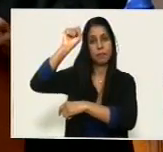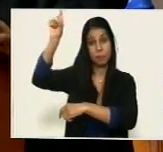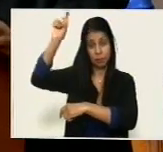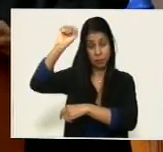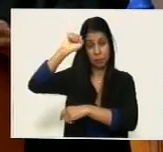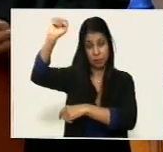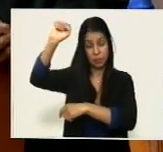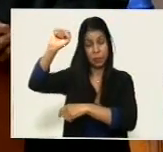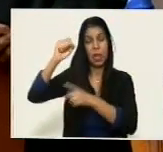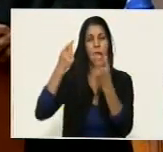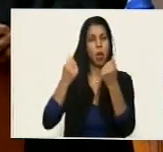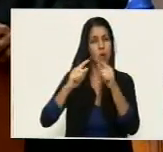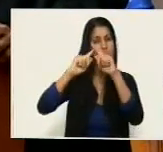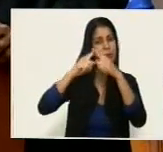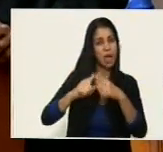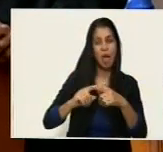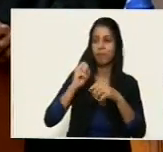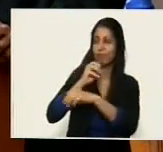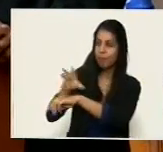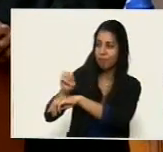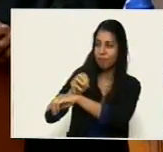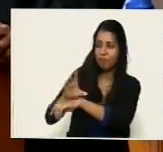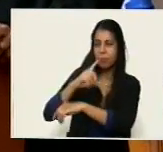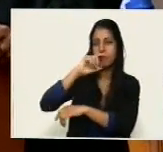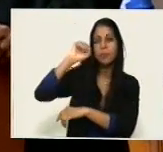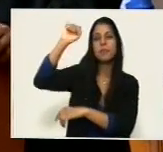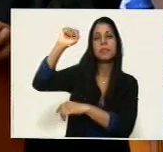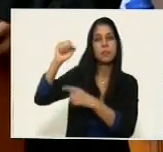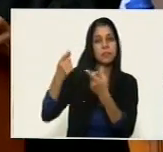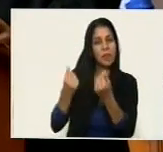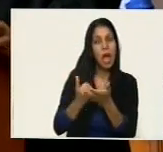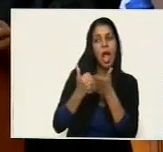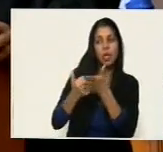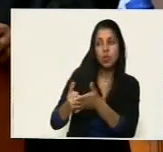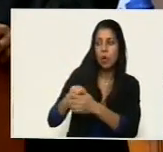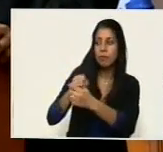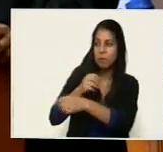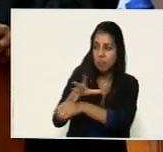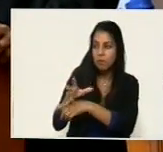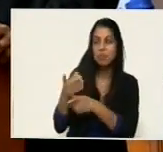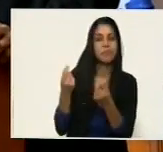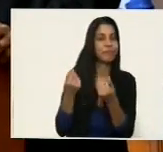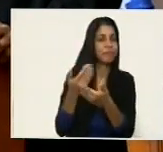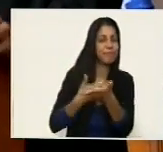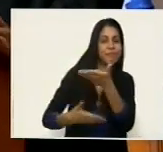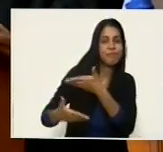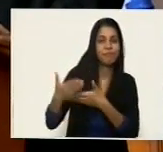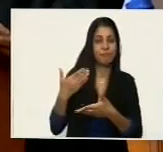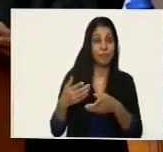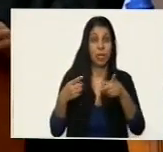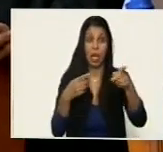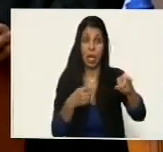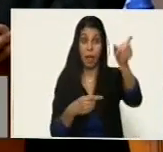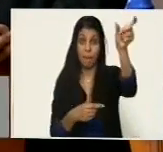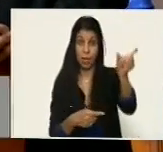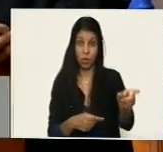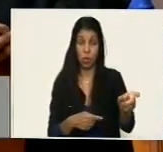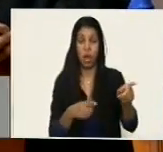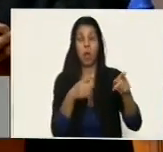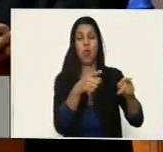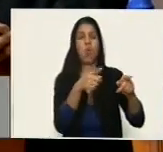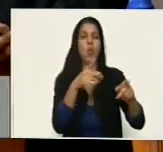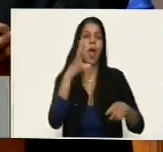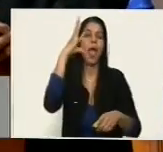economía y las inversiones, en materia de inversiones. De tal manera que esa